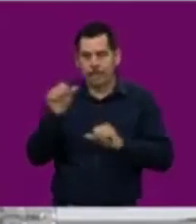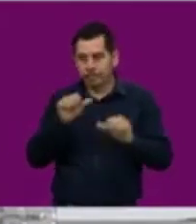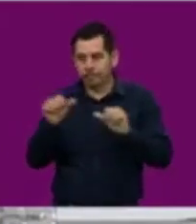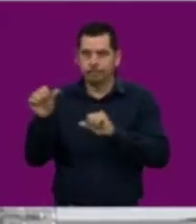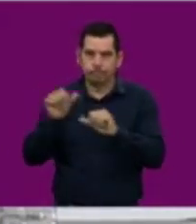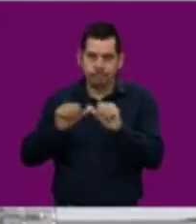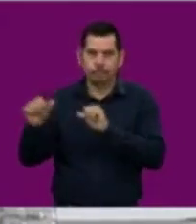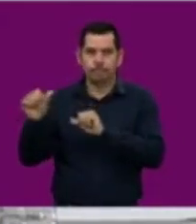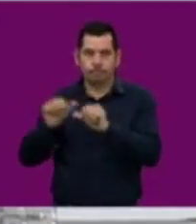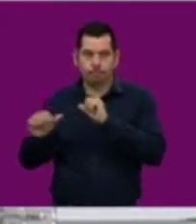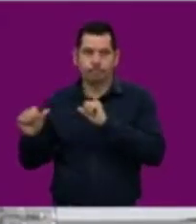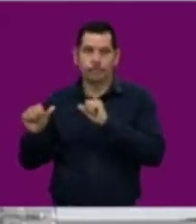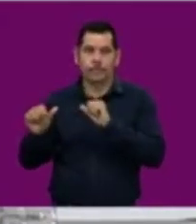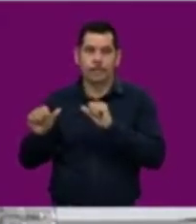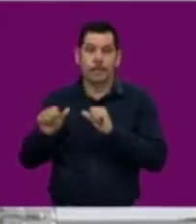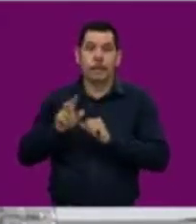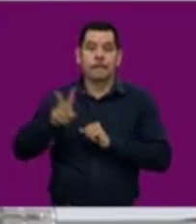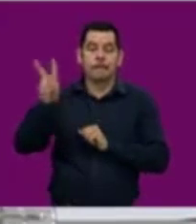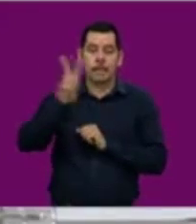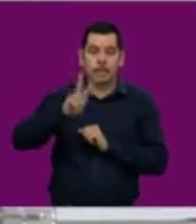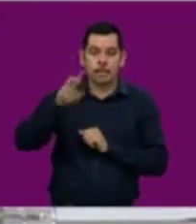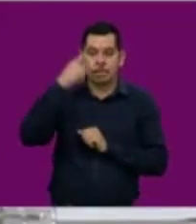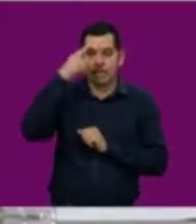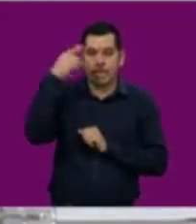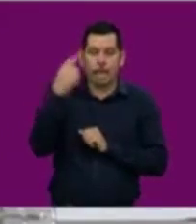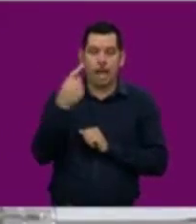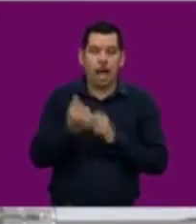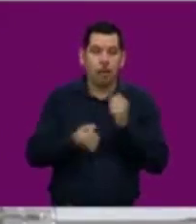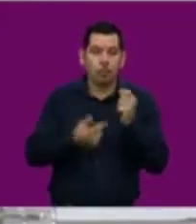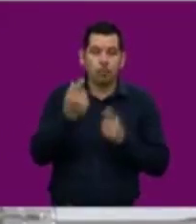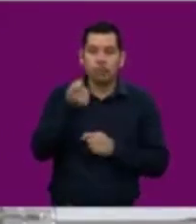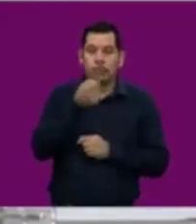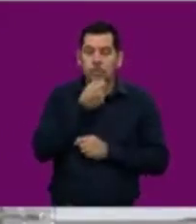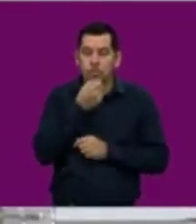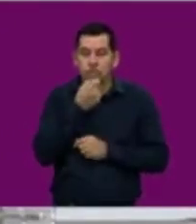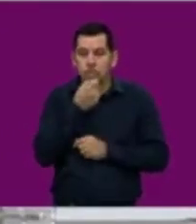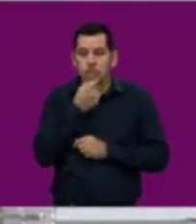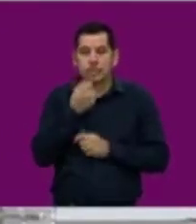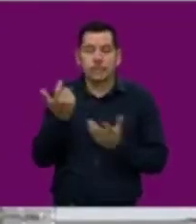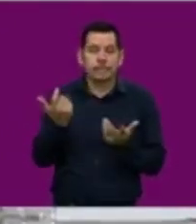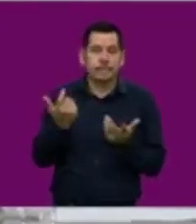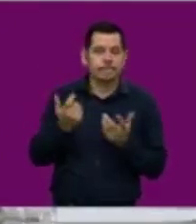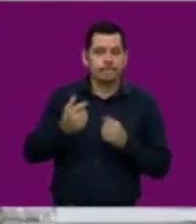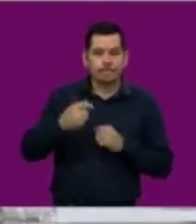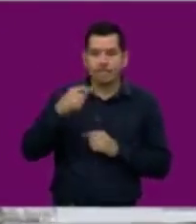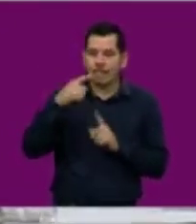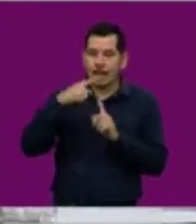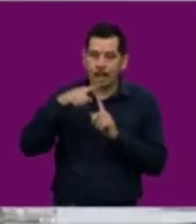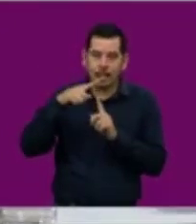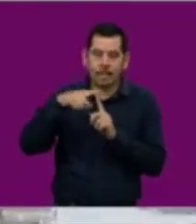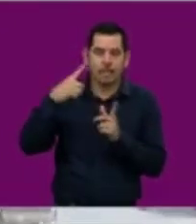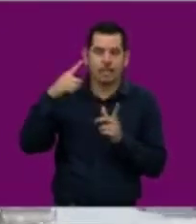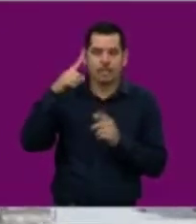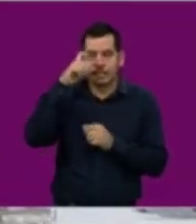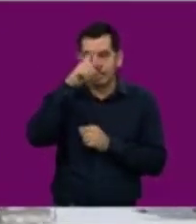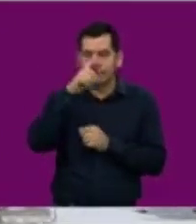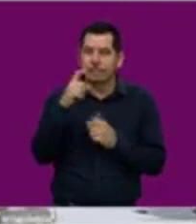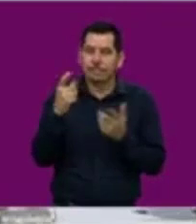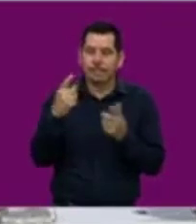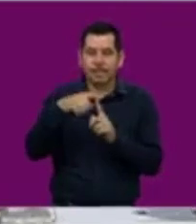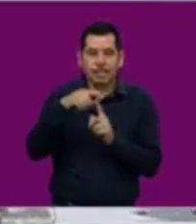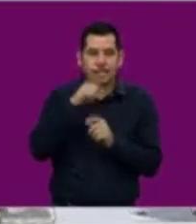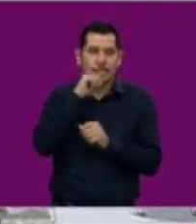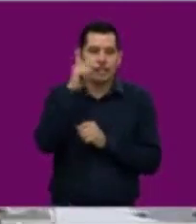presenten en este momento nos han preguntado ya en nuestras entrevistas y